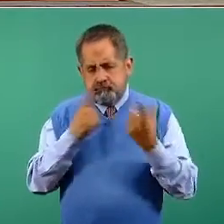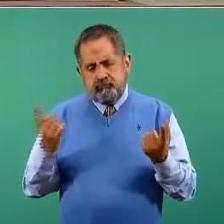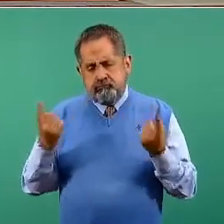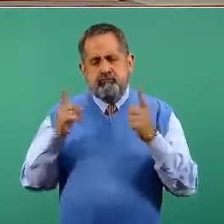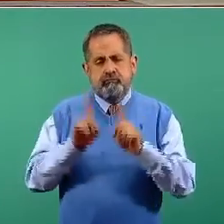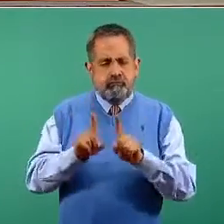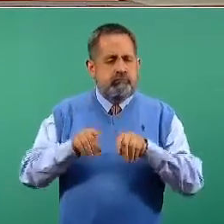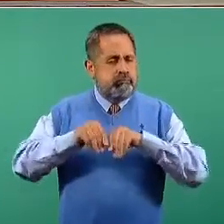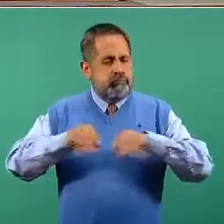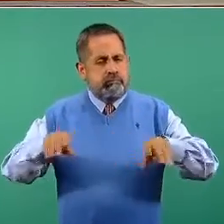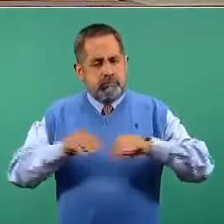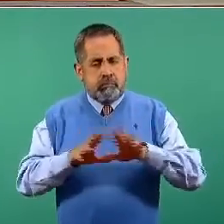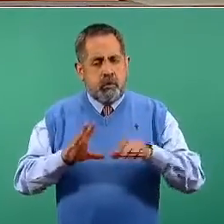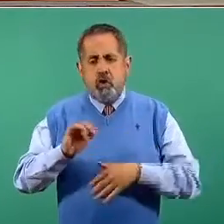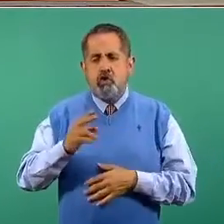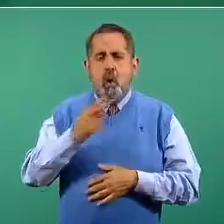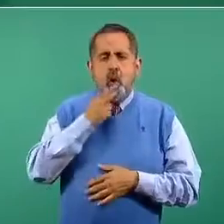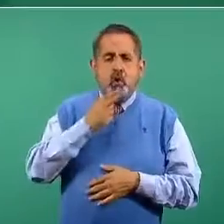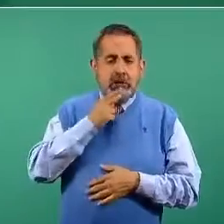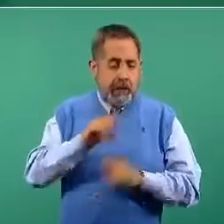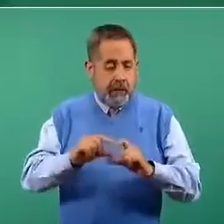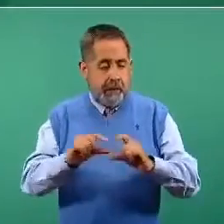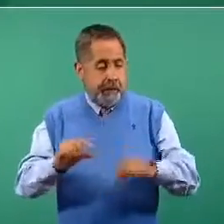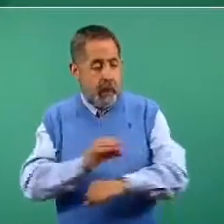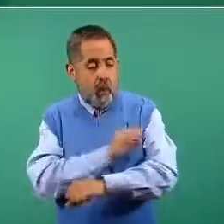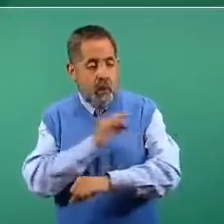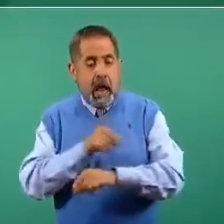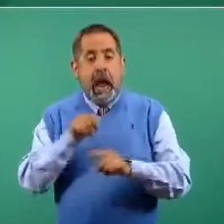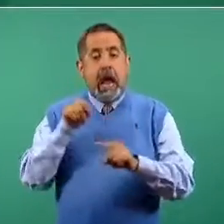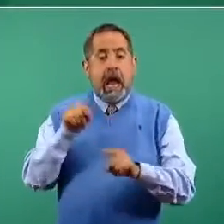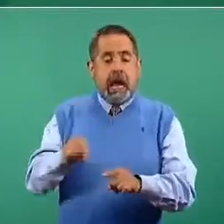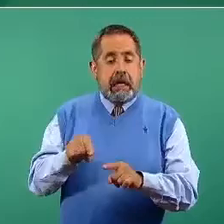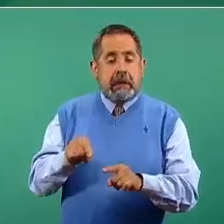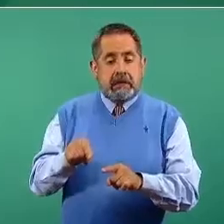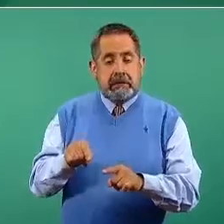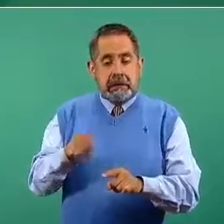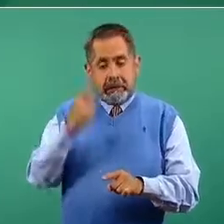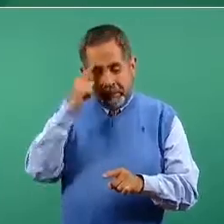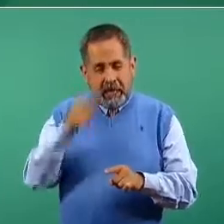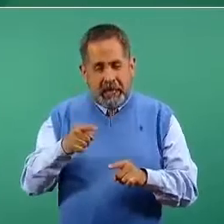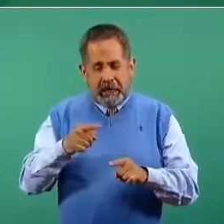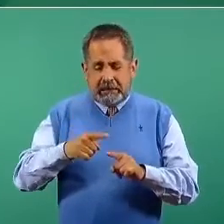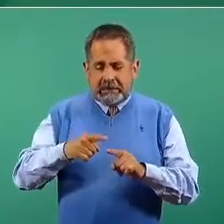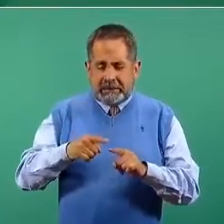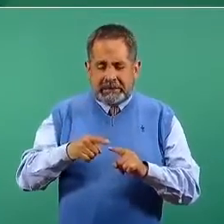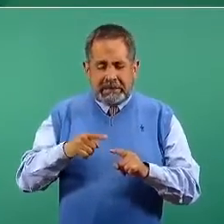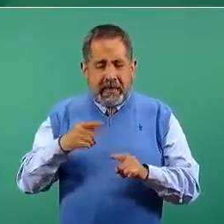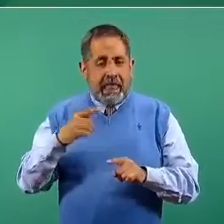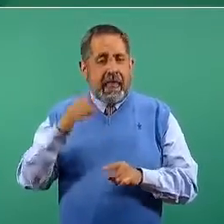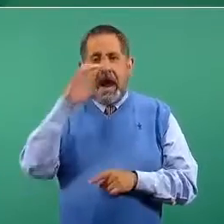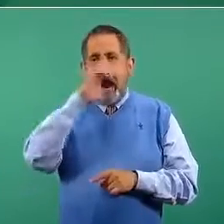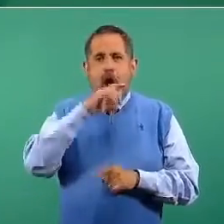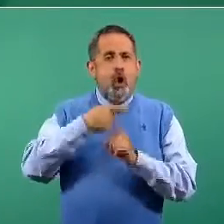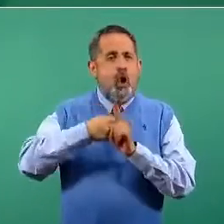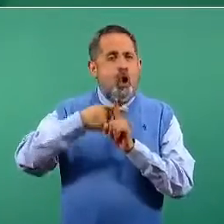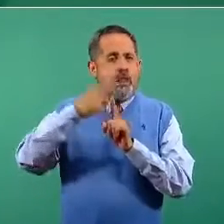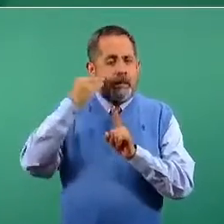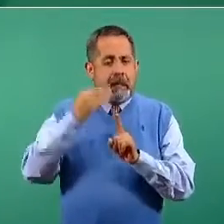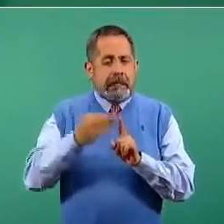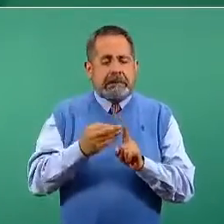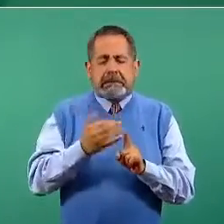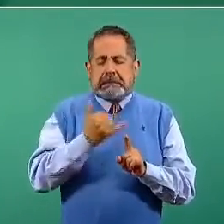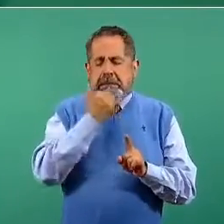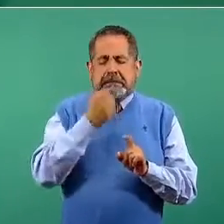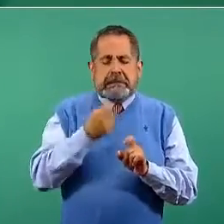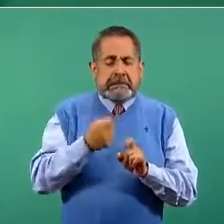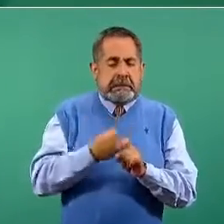él, de no utilizar una vacuna que tuvo una pequeña variación en la temperatura durante su proceso de